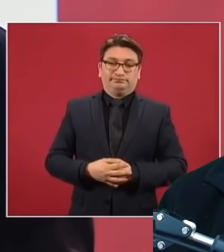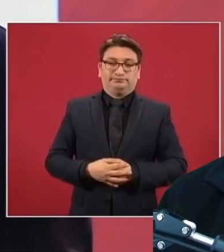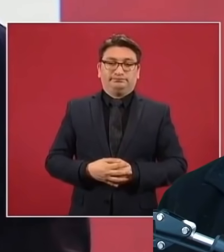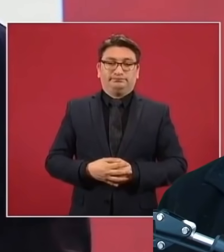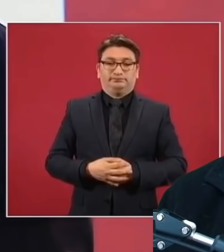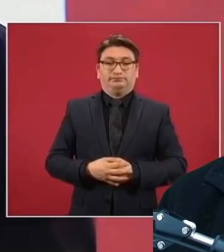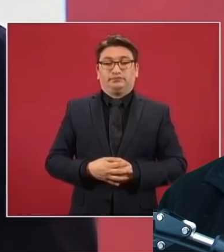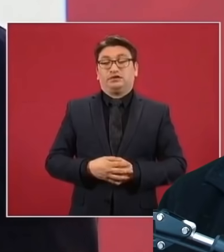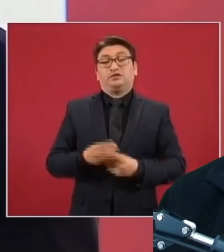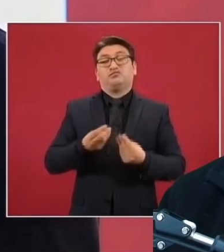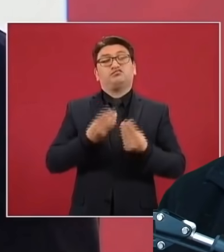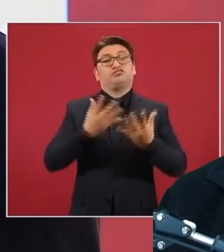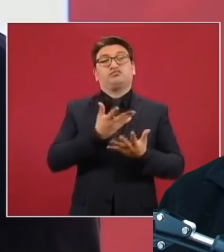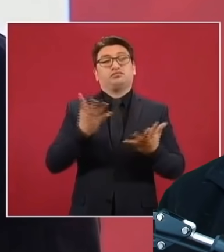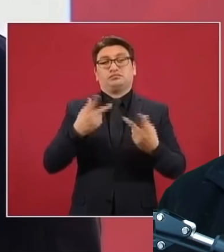a muchos